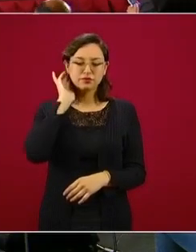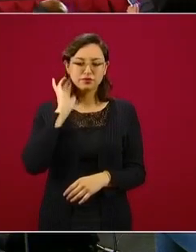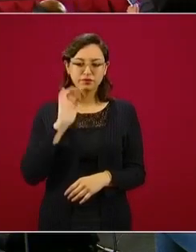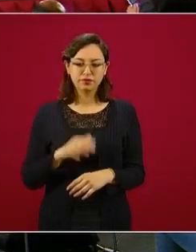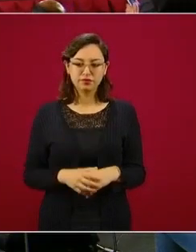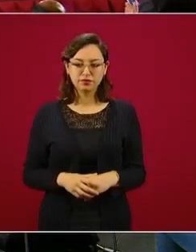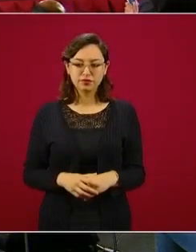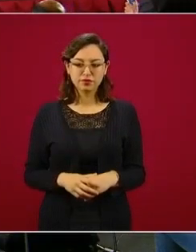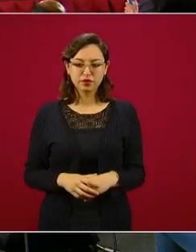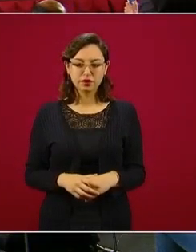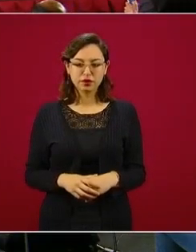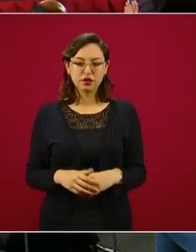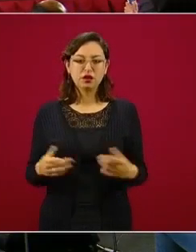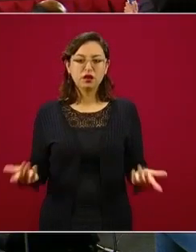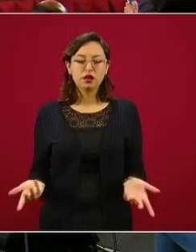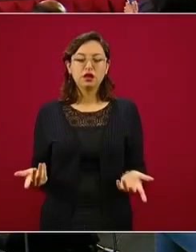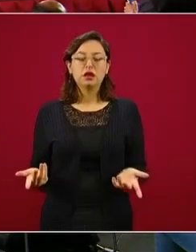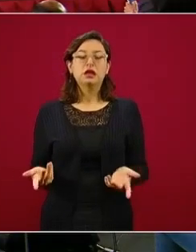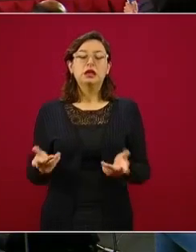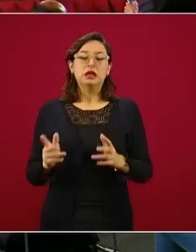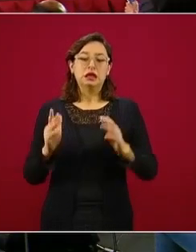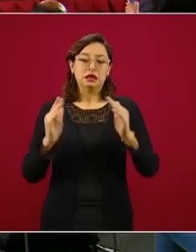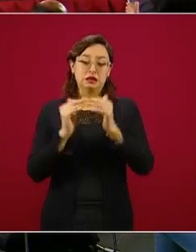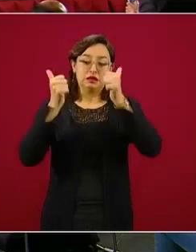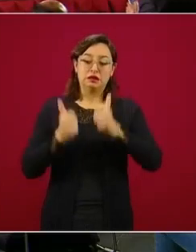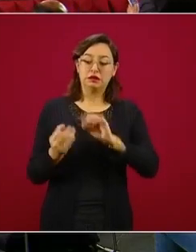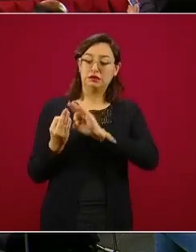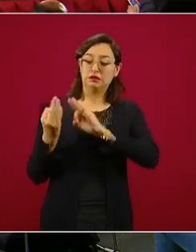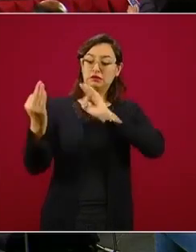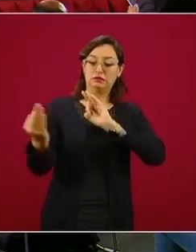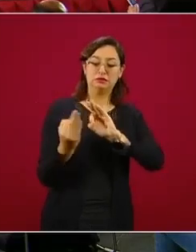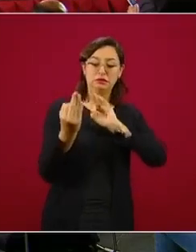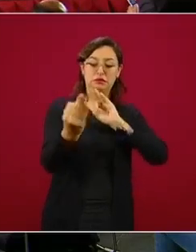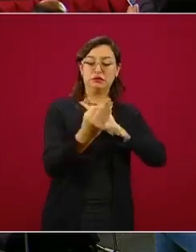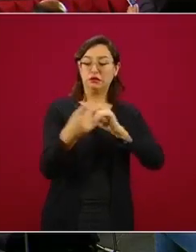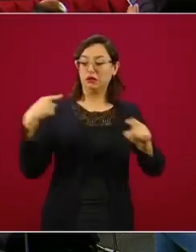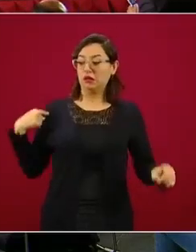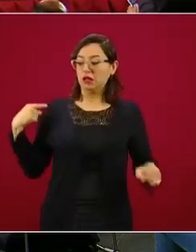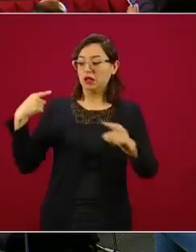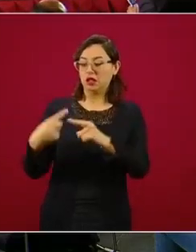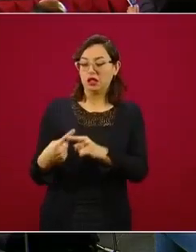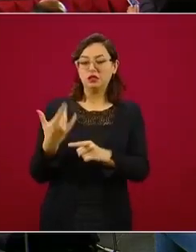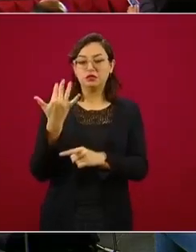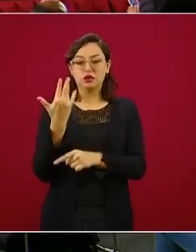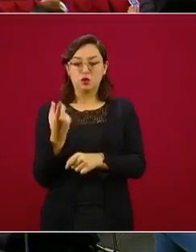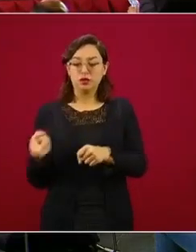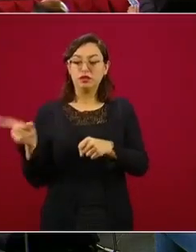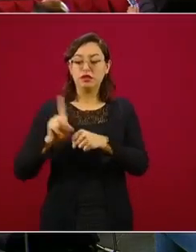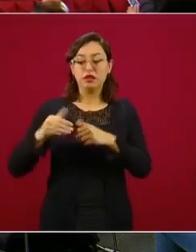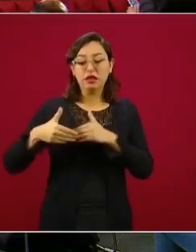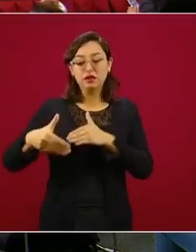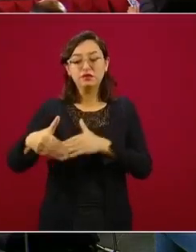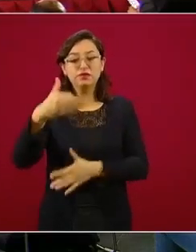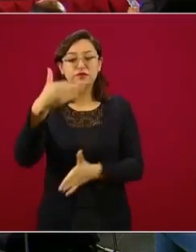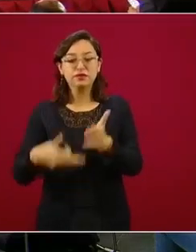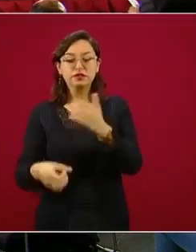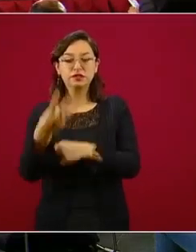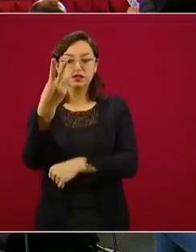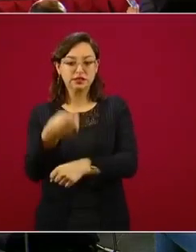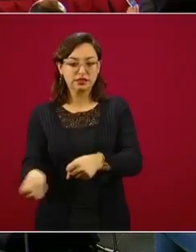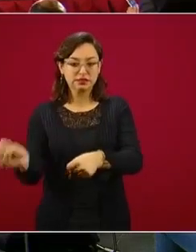días de la Jornada Nacional de Sana Distancia, nos restan 3 semanas para completarla. La siguiente. En el